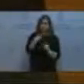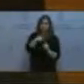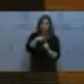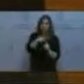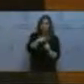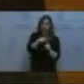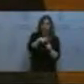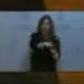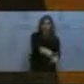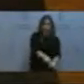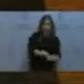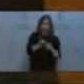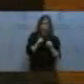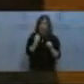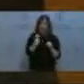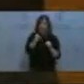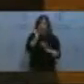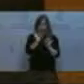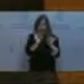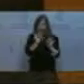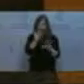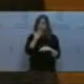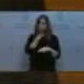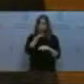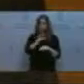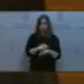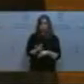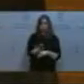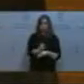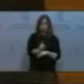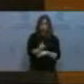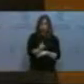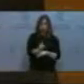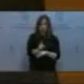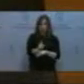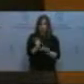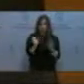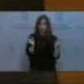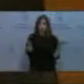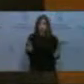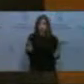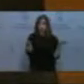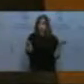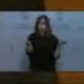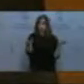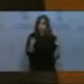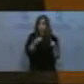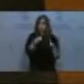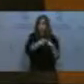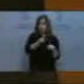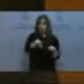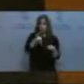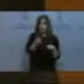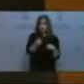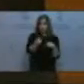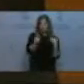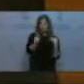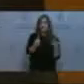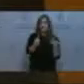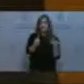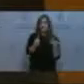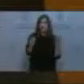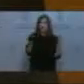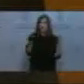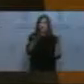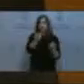subimos las tasas, y si no lo cumplen, palo y tente tieso, le multiplicamos la tasa por 6. Claro, como no